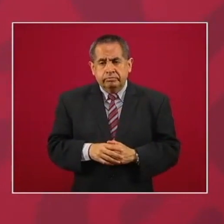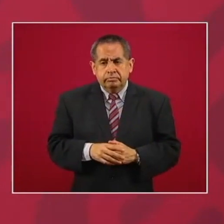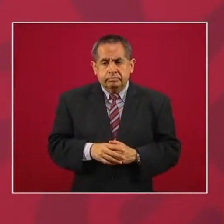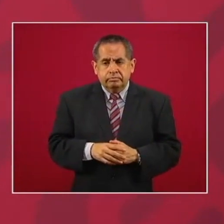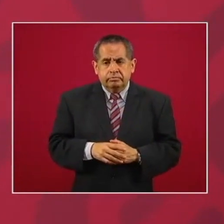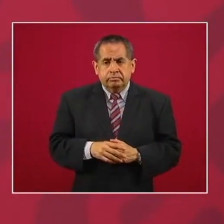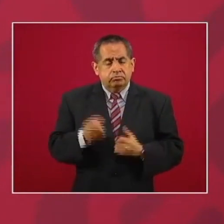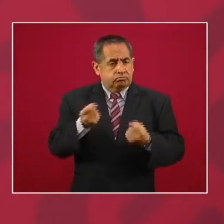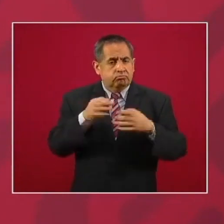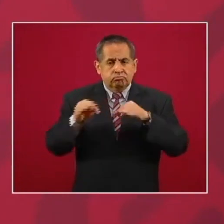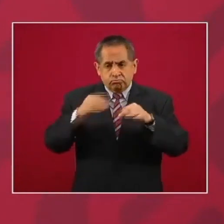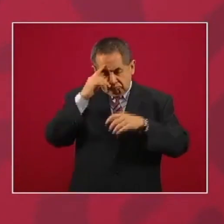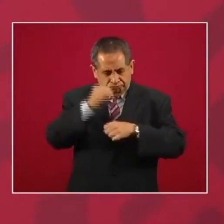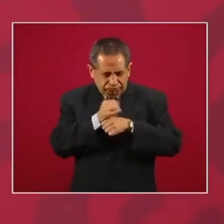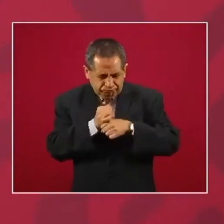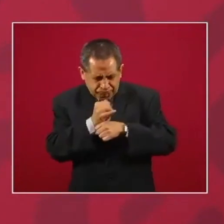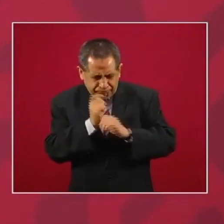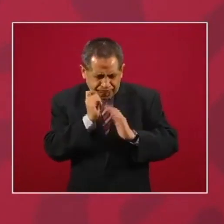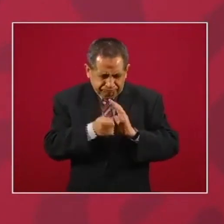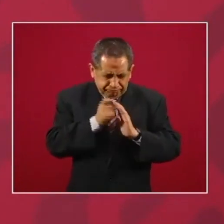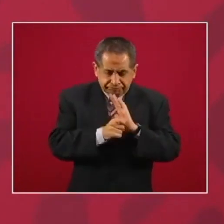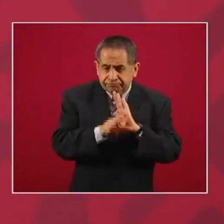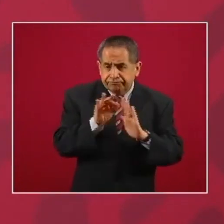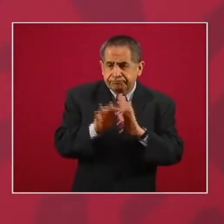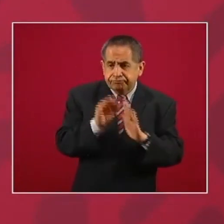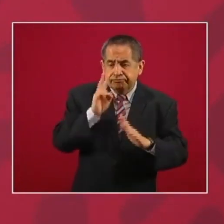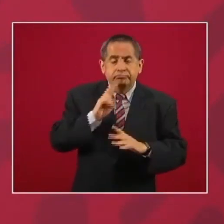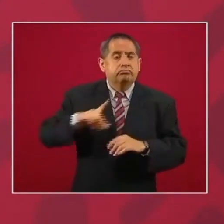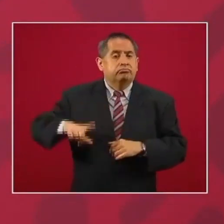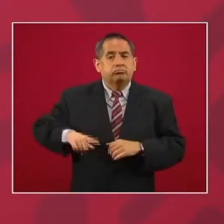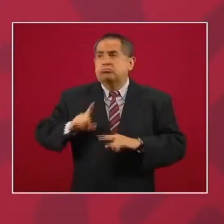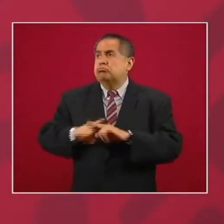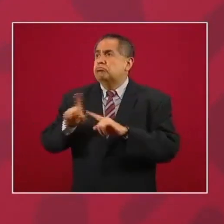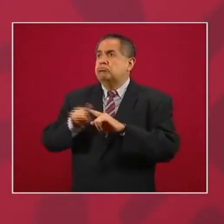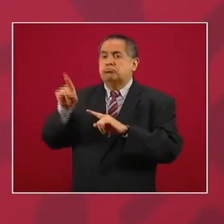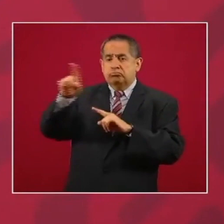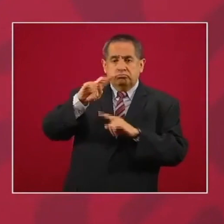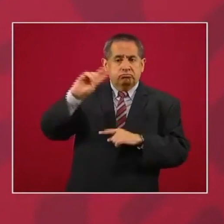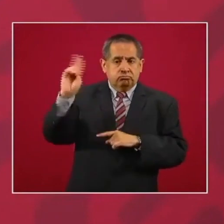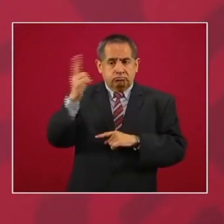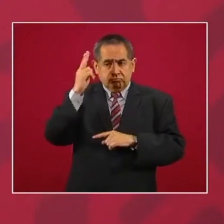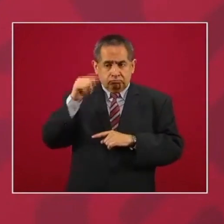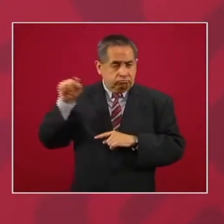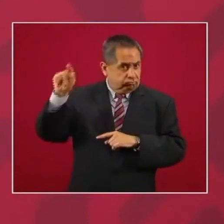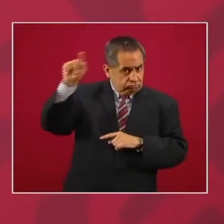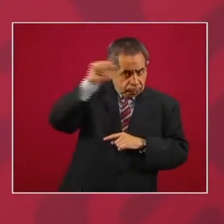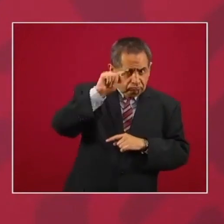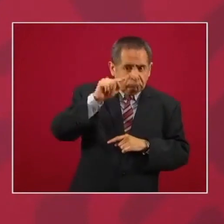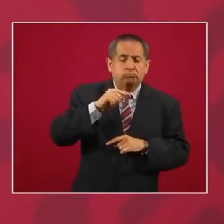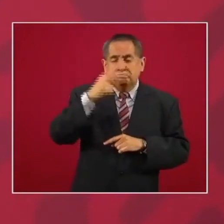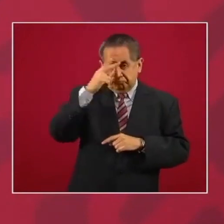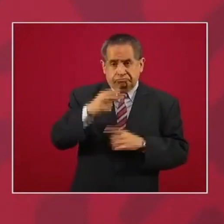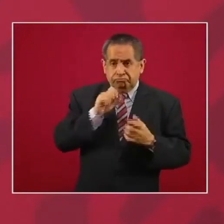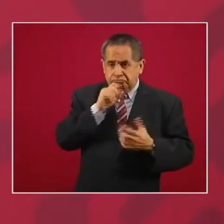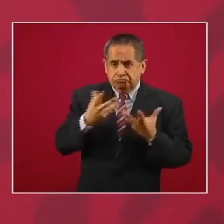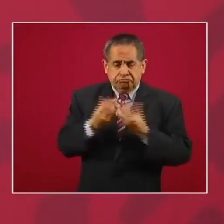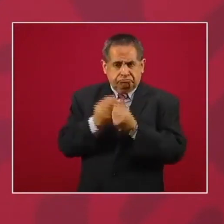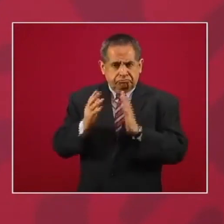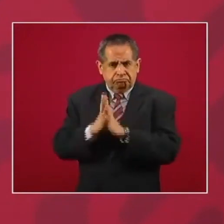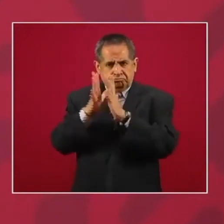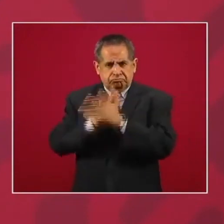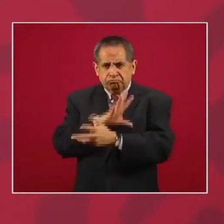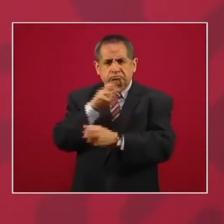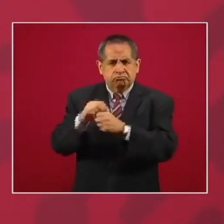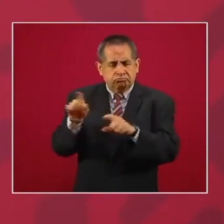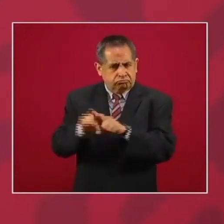concentran altísimos índices de violencia de los mayores autorizó al secretario de seguridad federal alfonso durazo